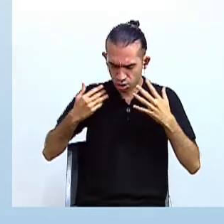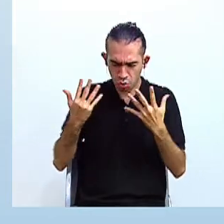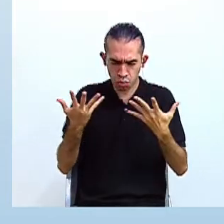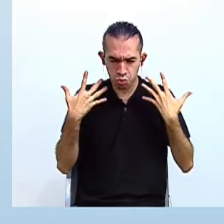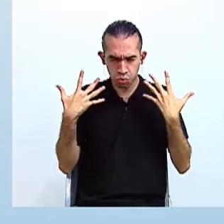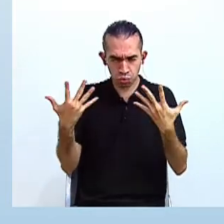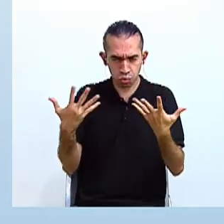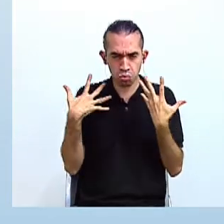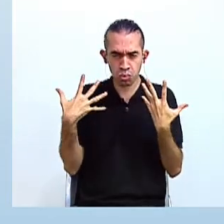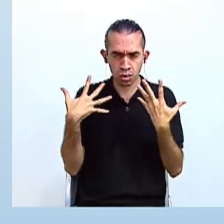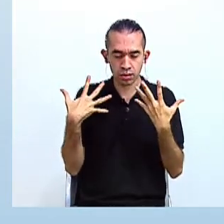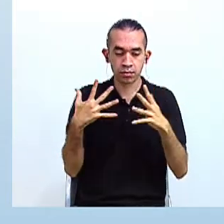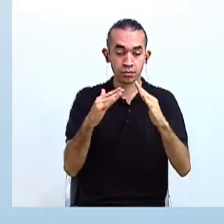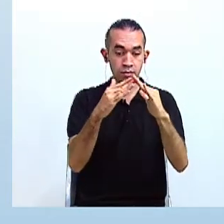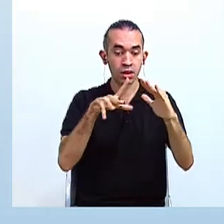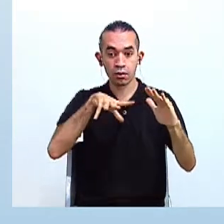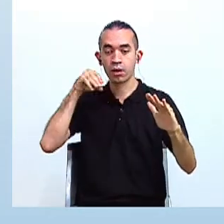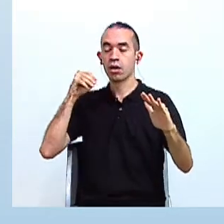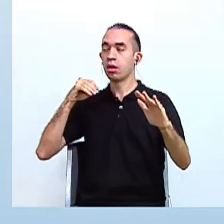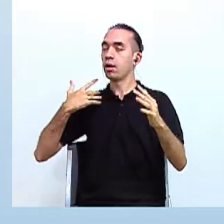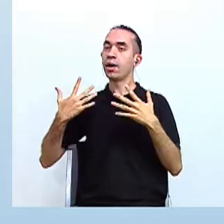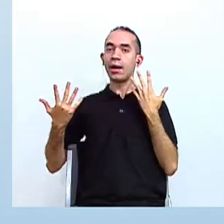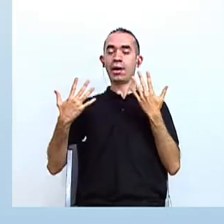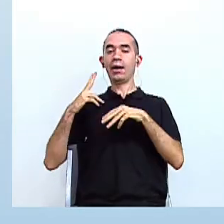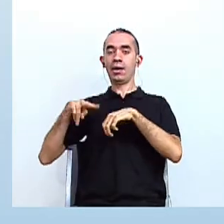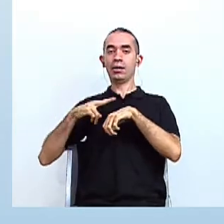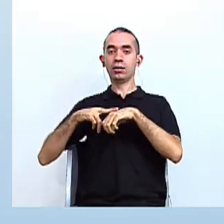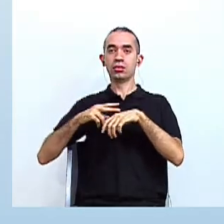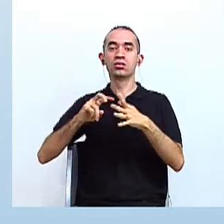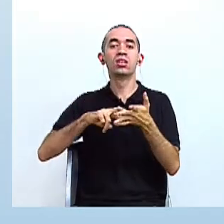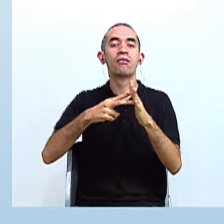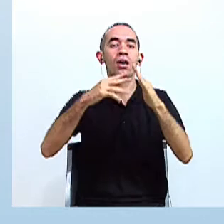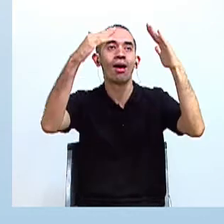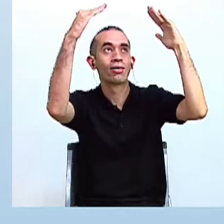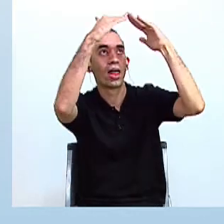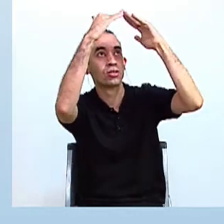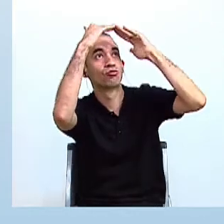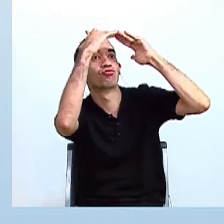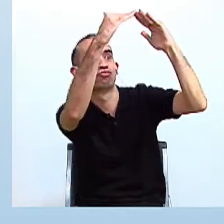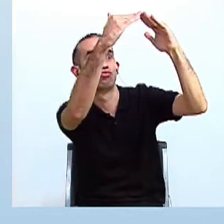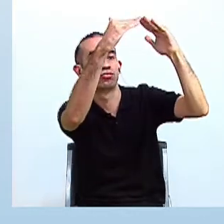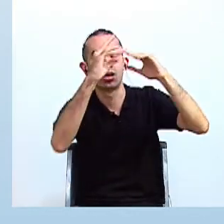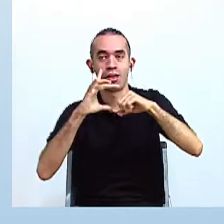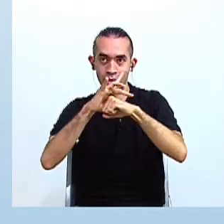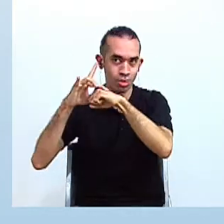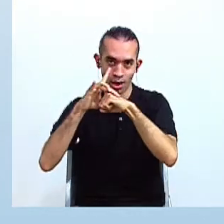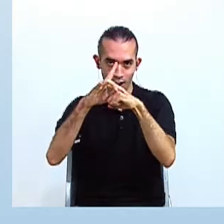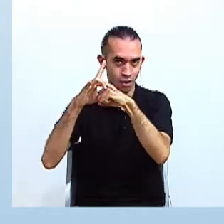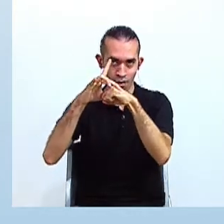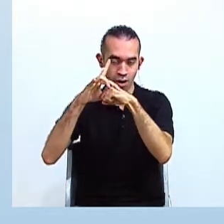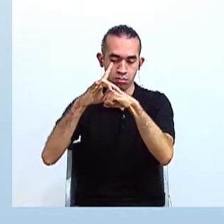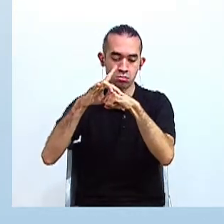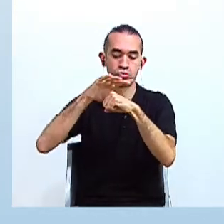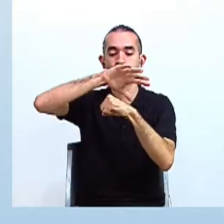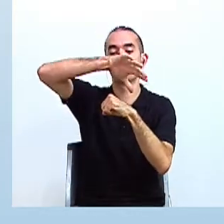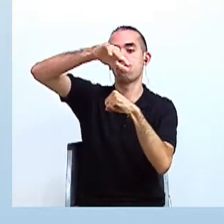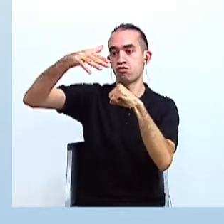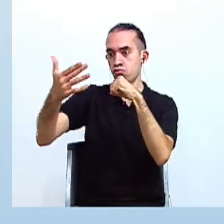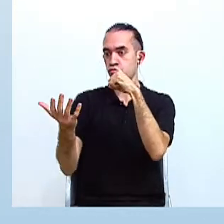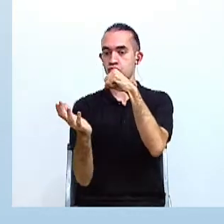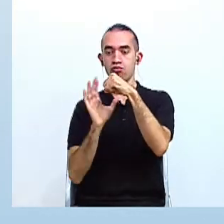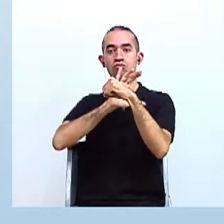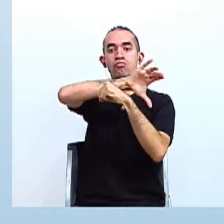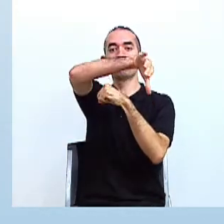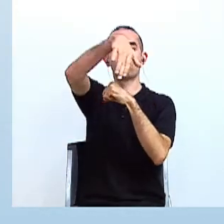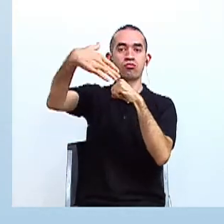del interior al exterior. Eso es porque hay un techo, como la Tierra. La Tierra también tiene ese techo,